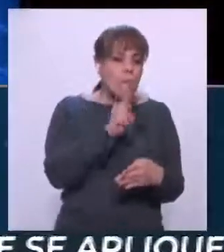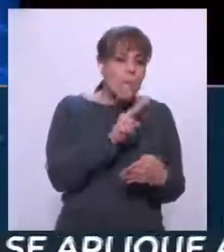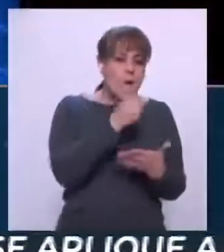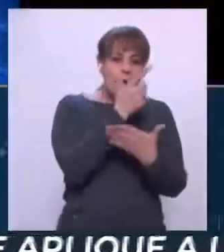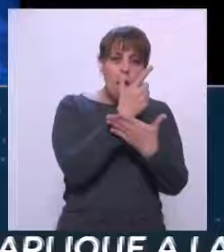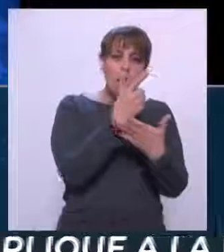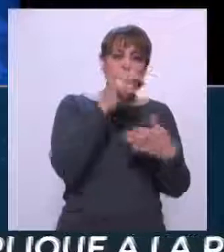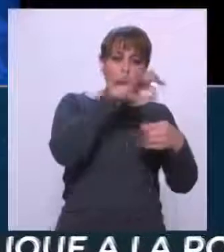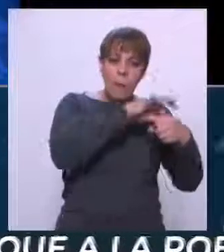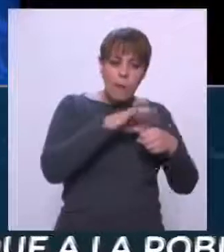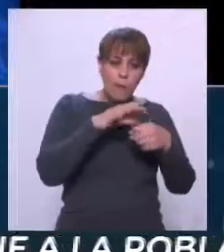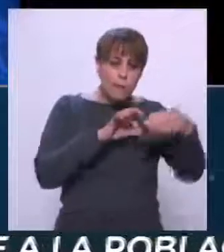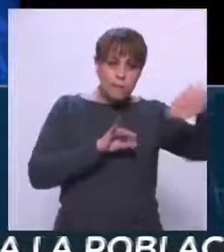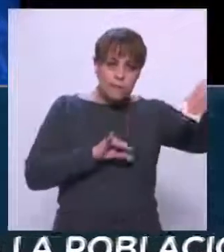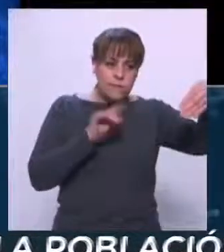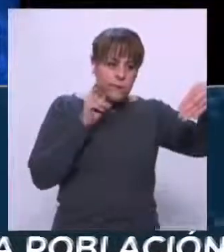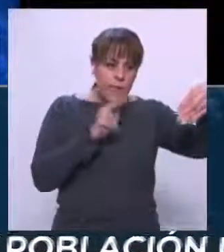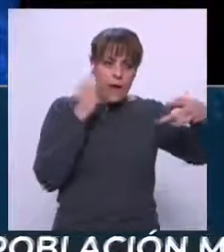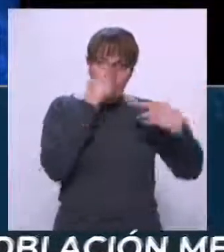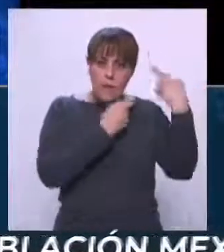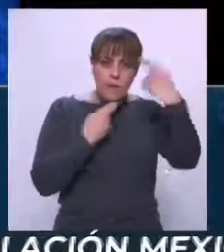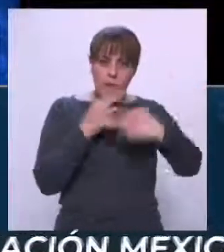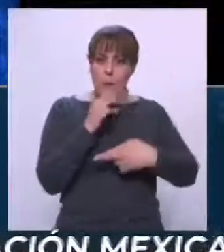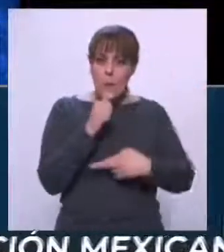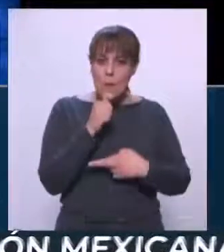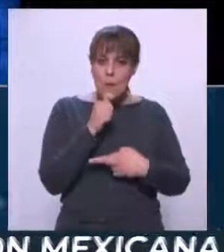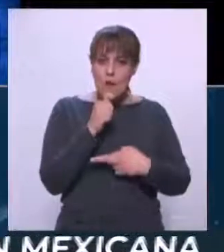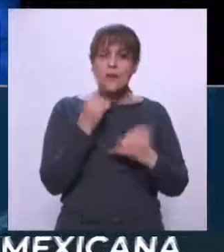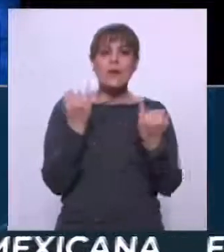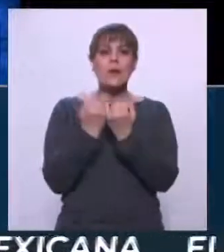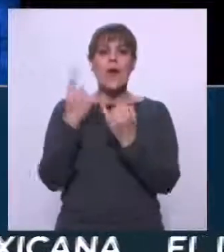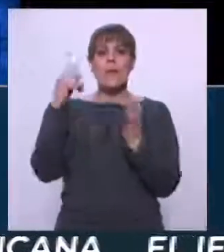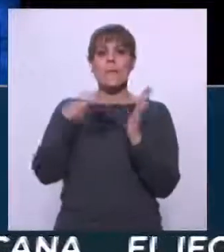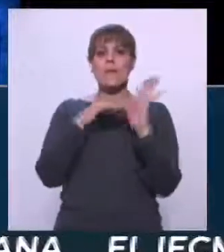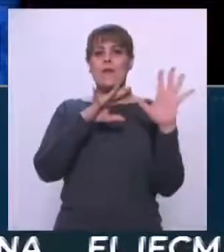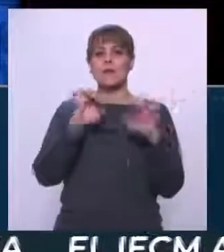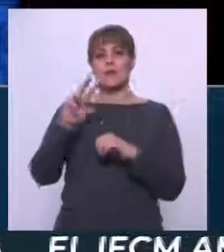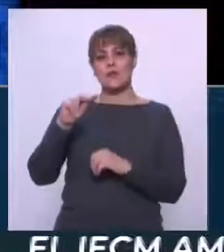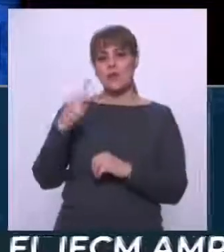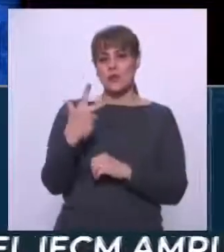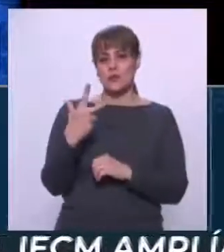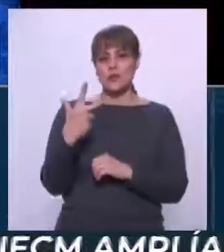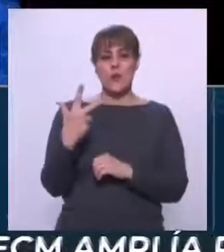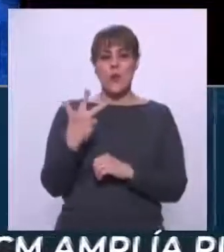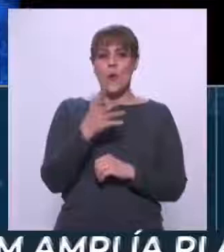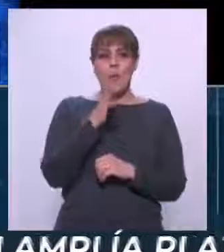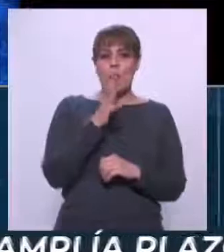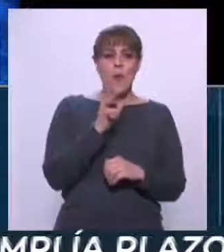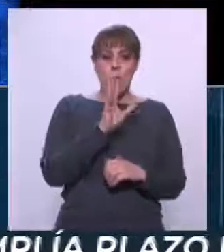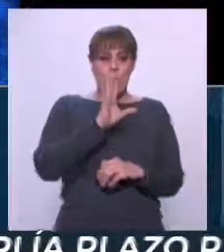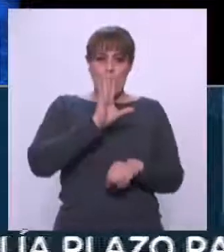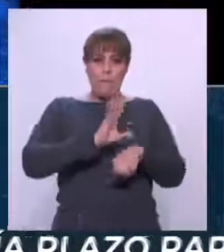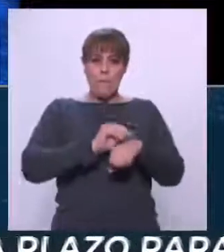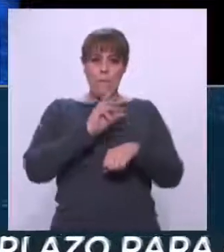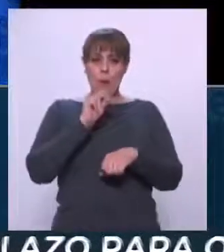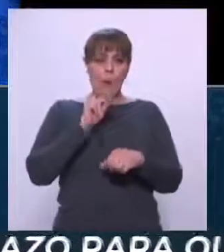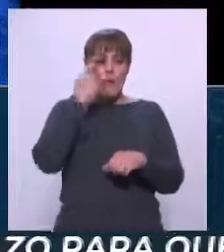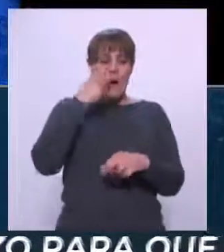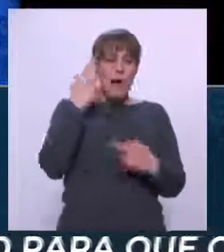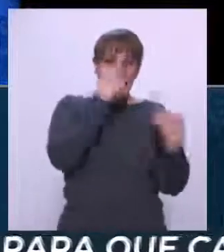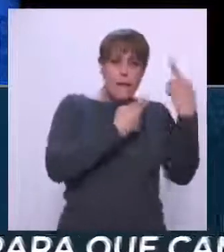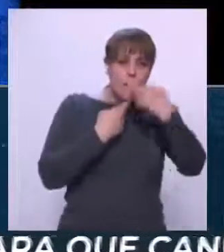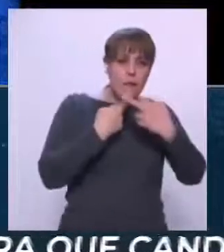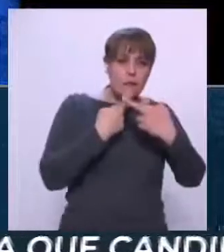de 1988, y no se permitió y hasta terminó por destruirse la evidencia,